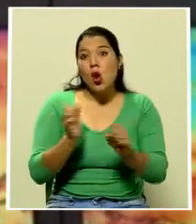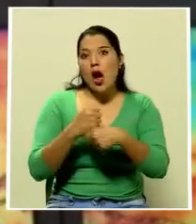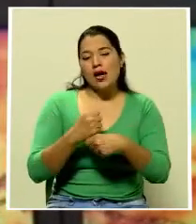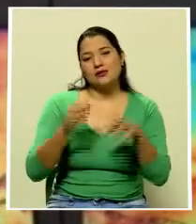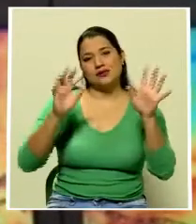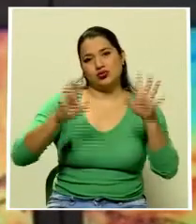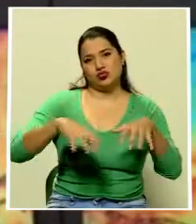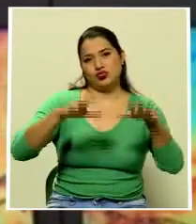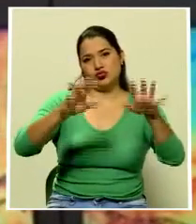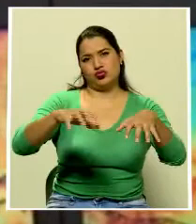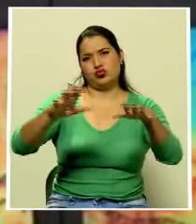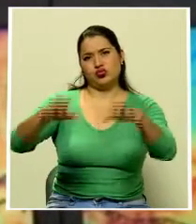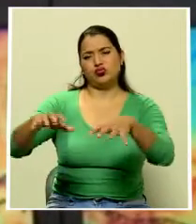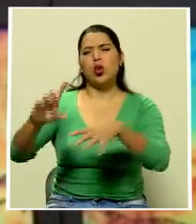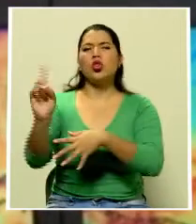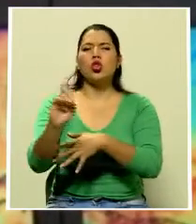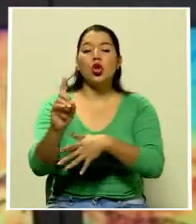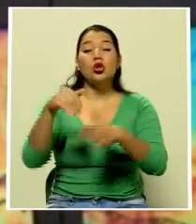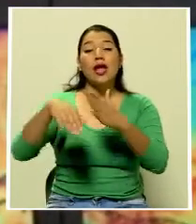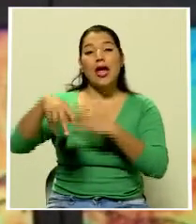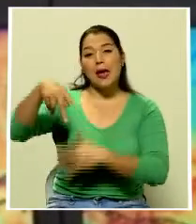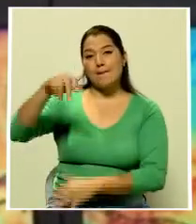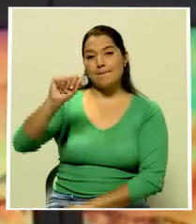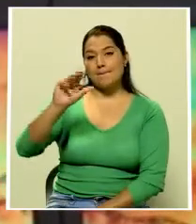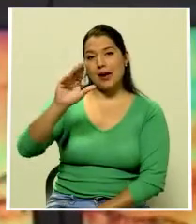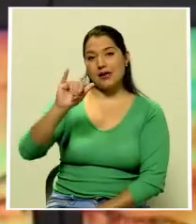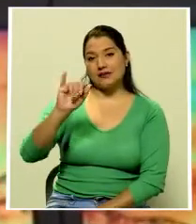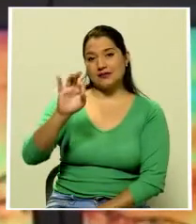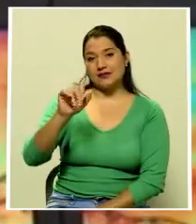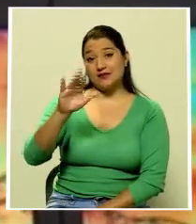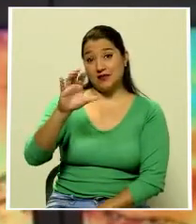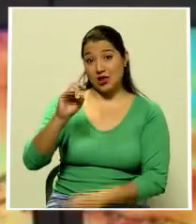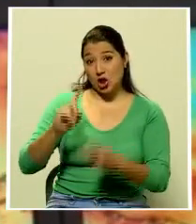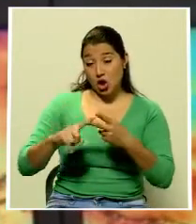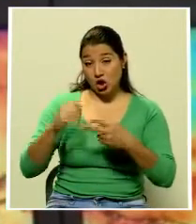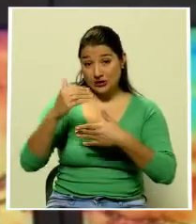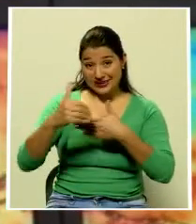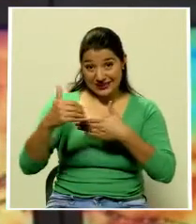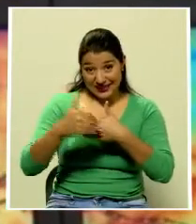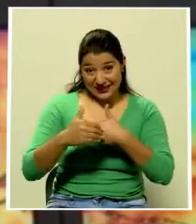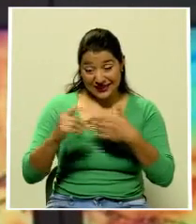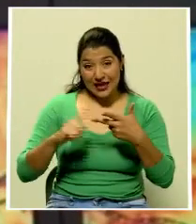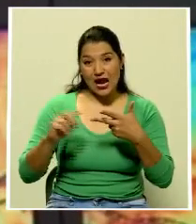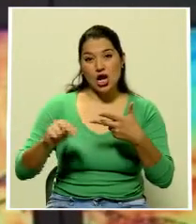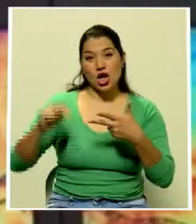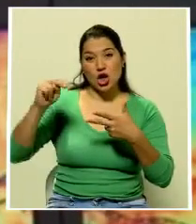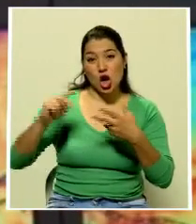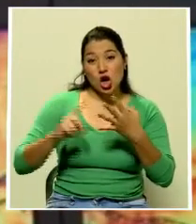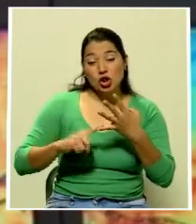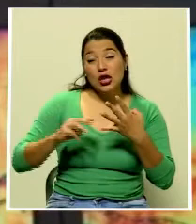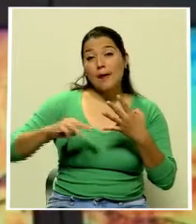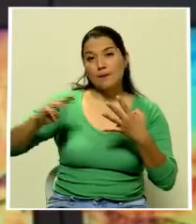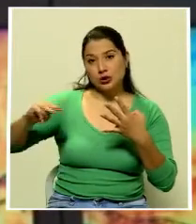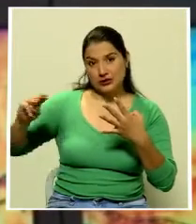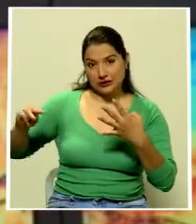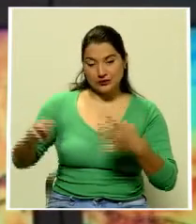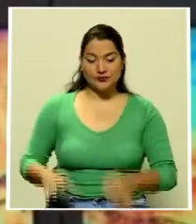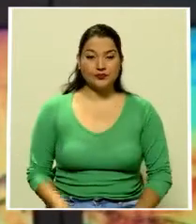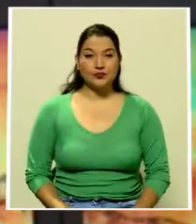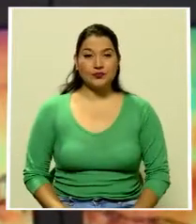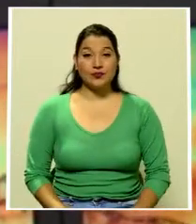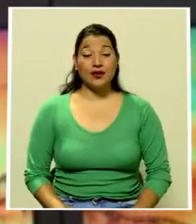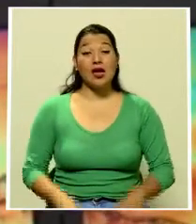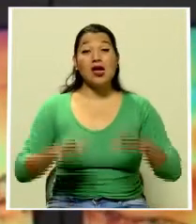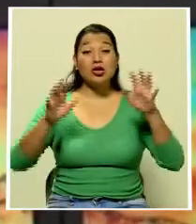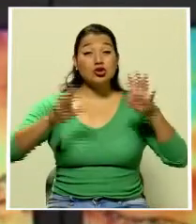se concentrará en regiones del Pacífico, Valle Central, zona norte, así como en sectores montañosos del Caribe. La actividad